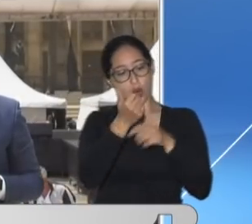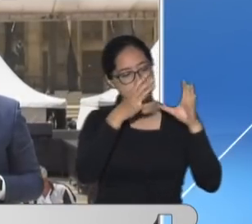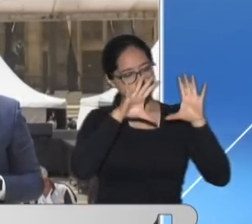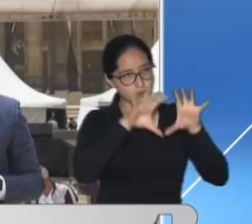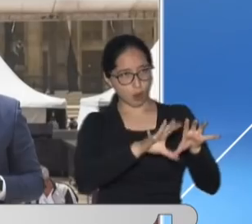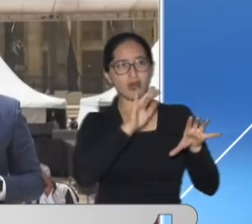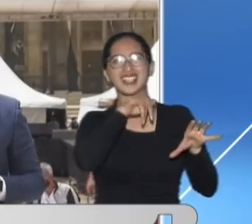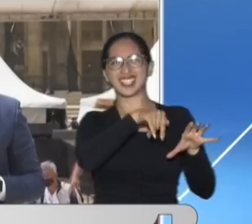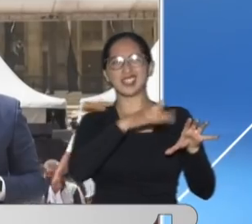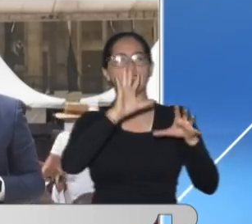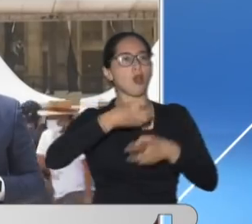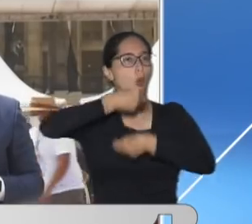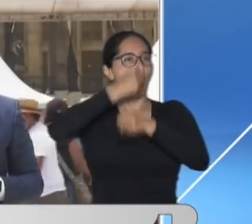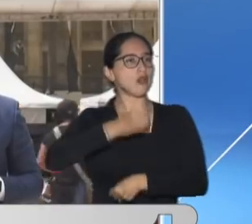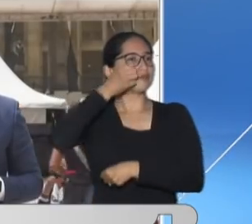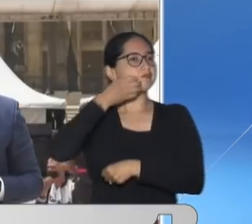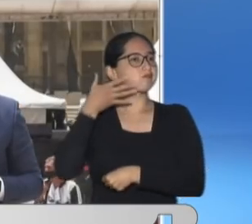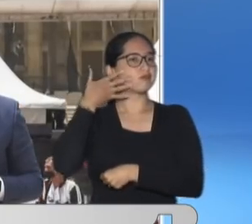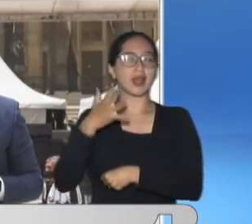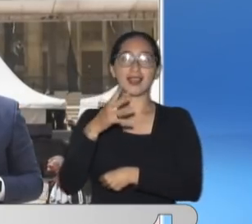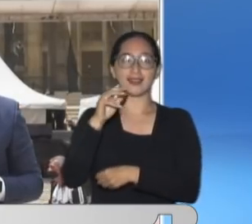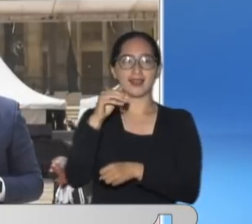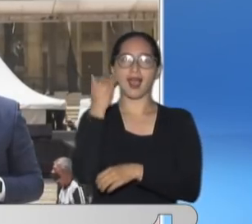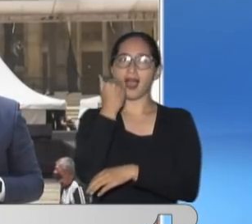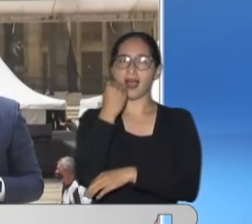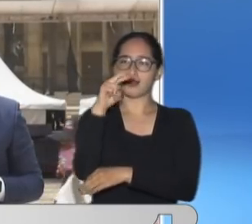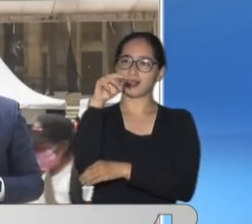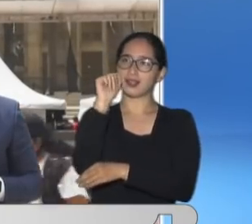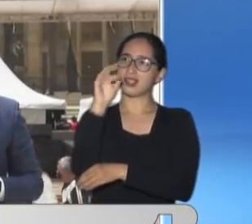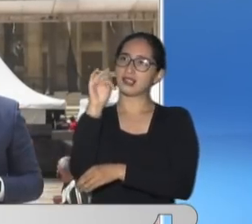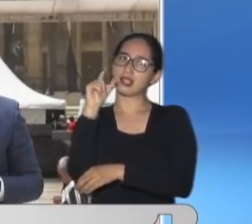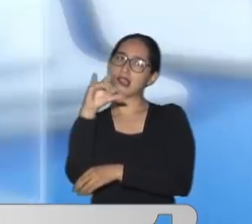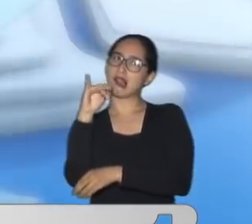Natalia Dávila. Natalia, ¿hasta cuándo estará la minga en la capital?